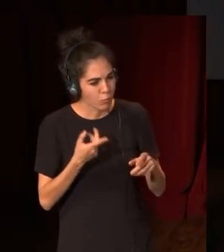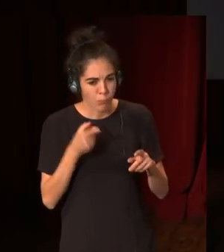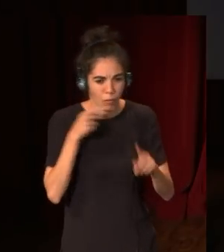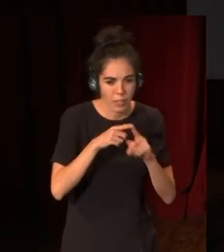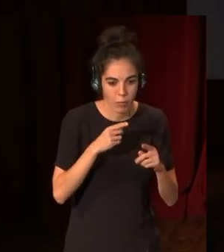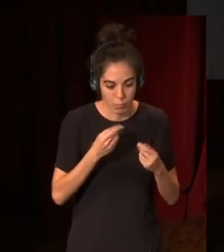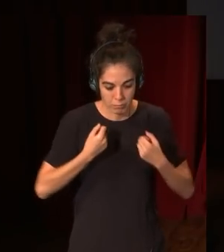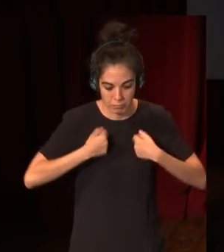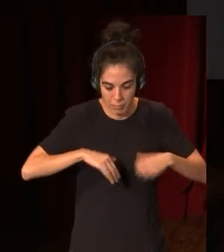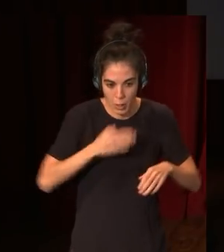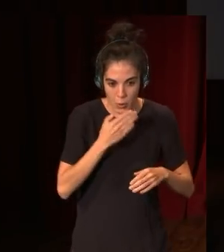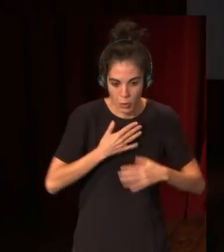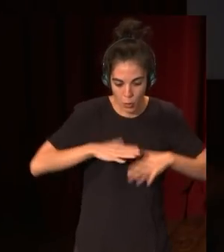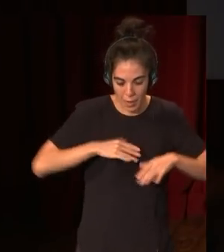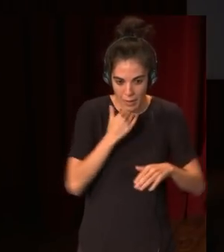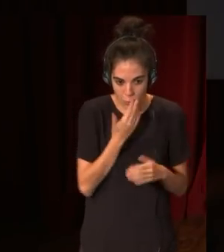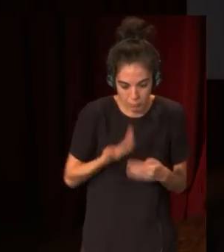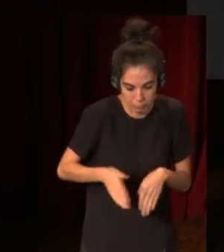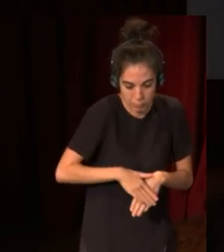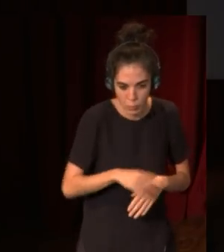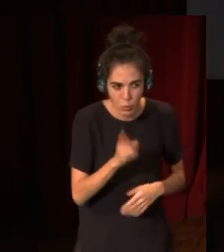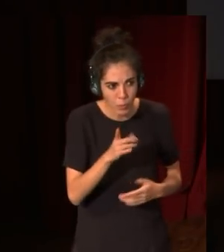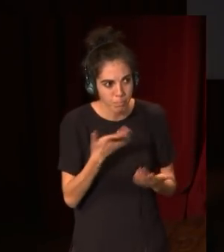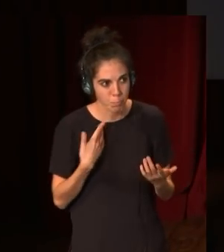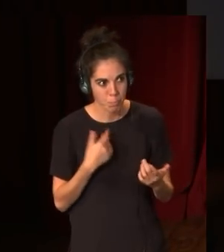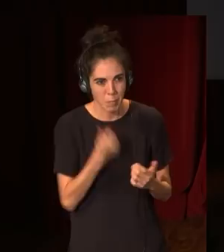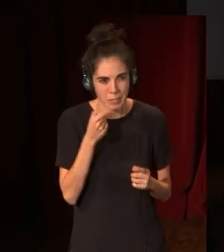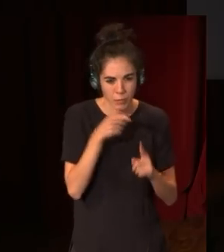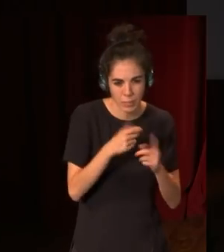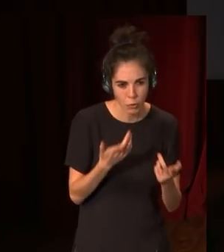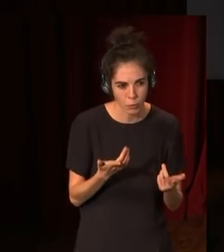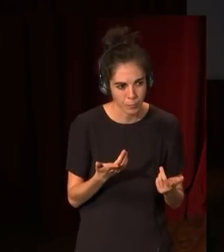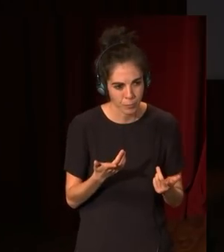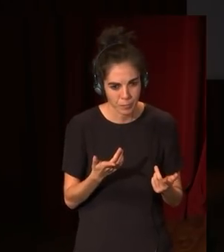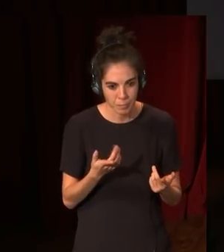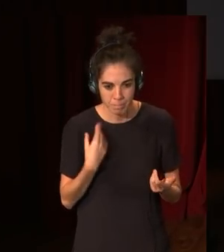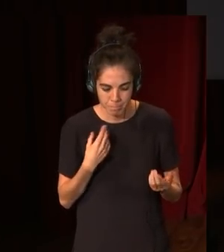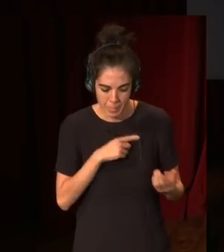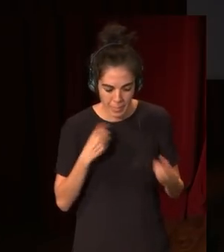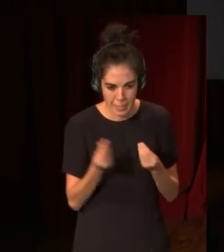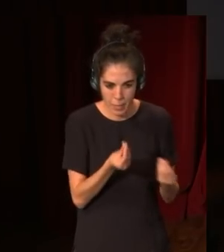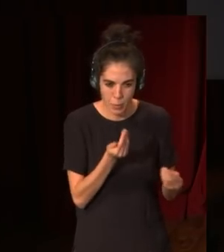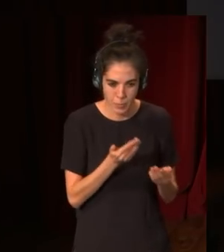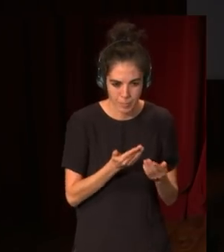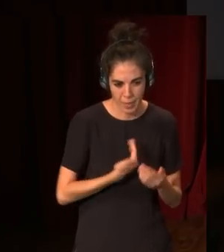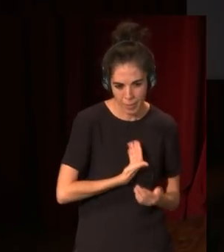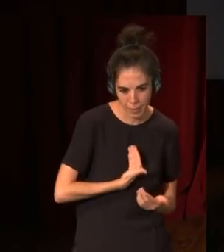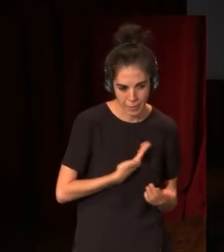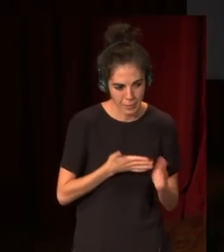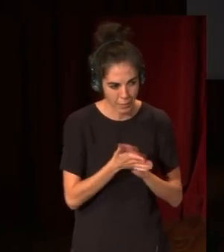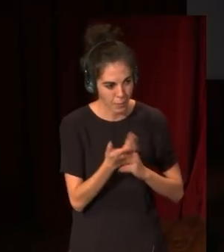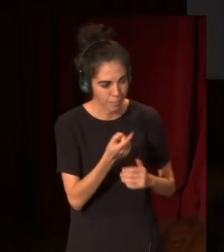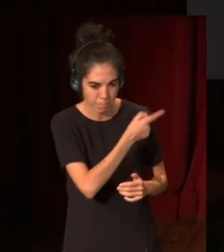desnudez sino para de alguna manera crear una sensación ambigua porque también aquí es muy heterodoxo